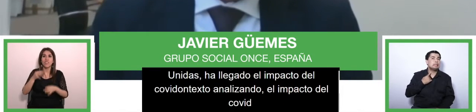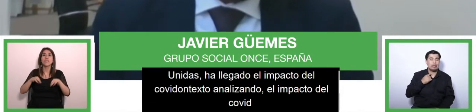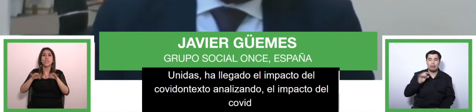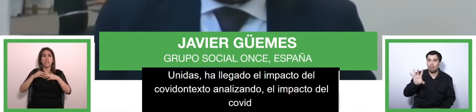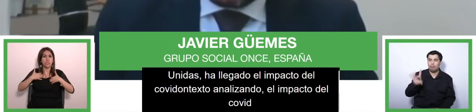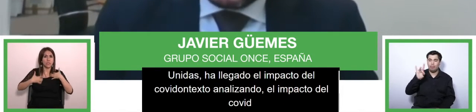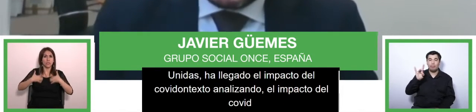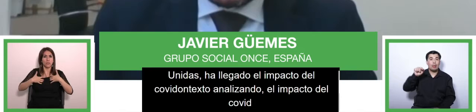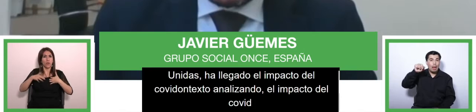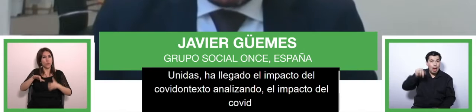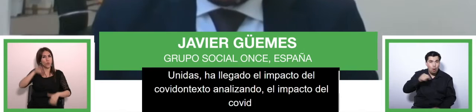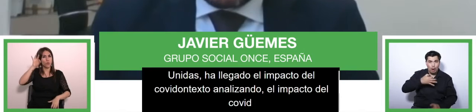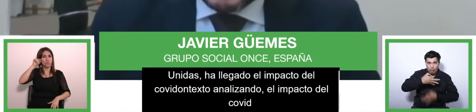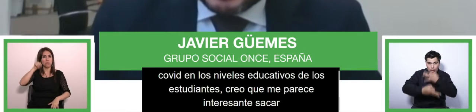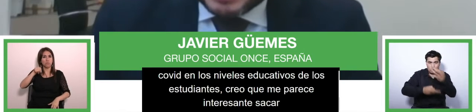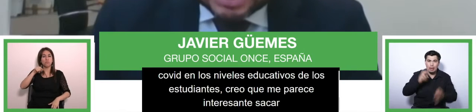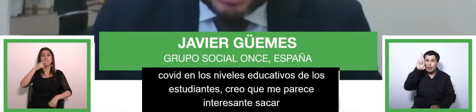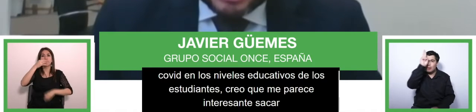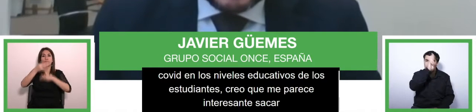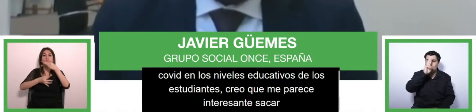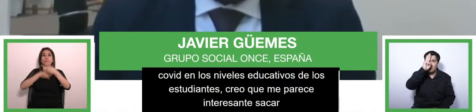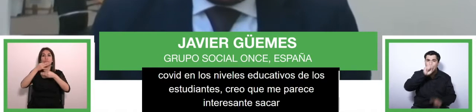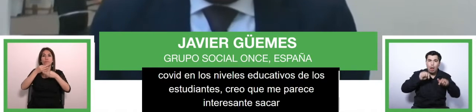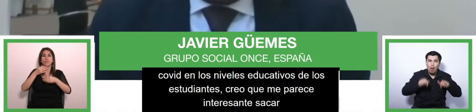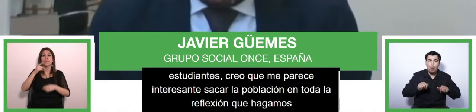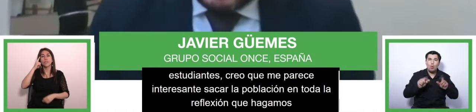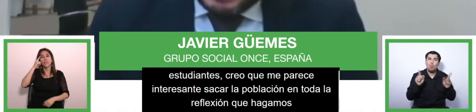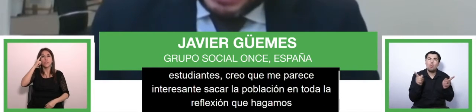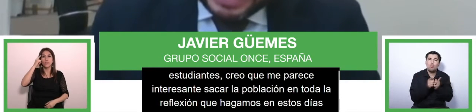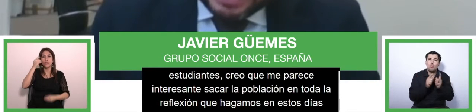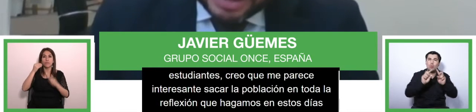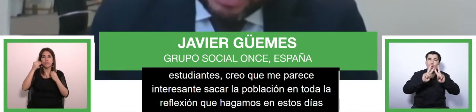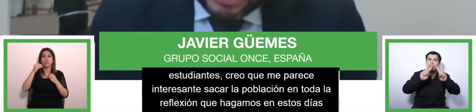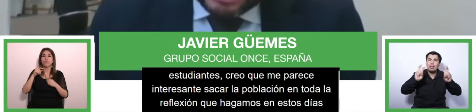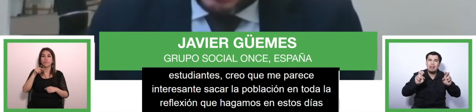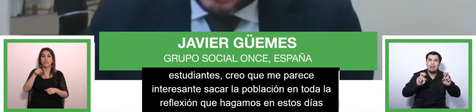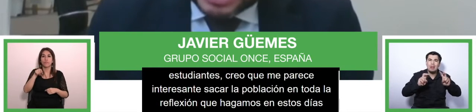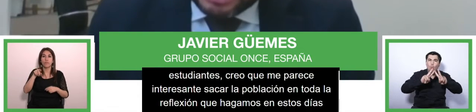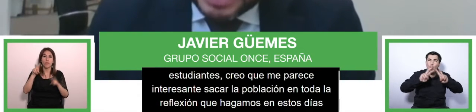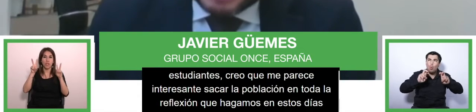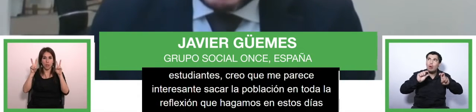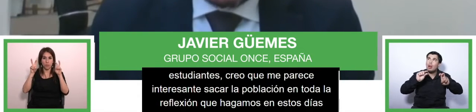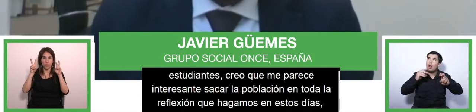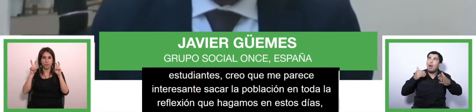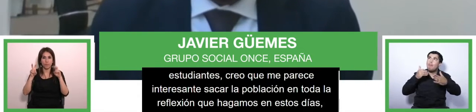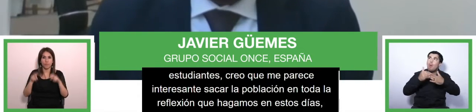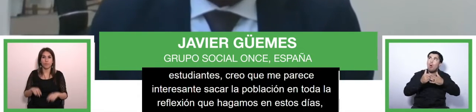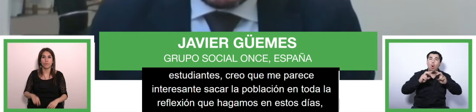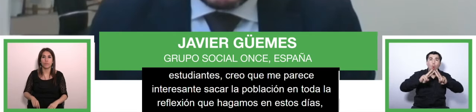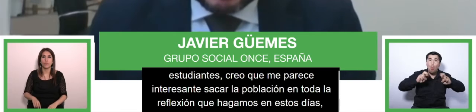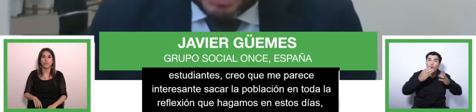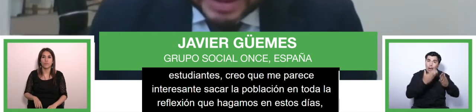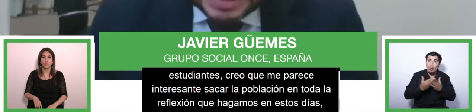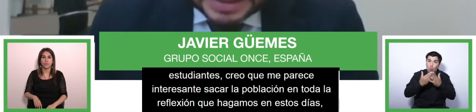que hagamos en estos días un reciente estudio de CEPAL, realizado por Sergio Meresman y Heidi Ullmann, un estudio muy